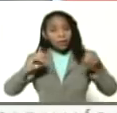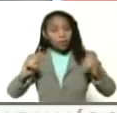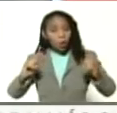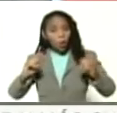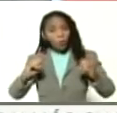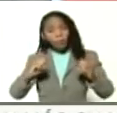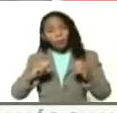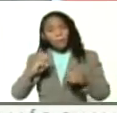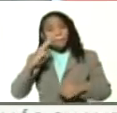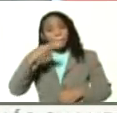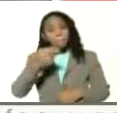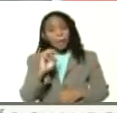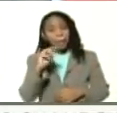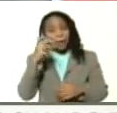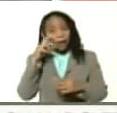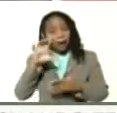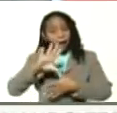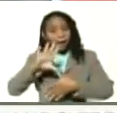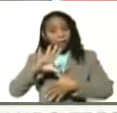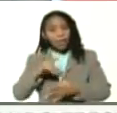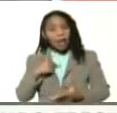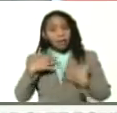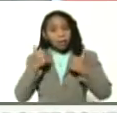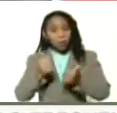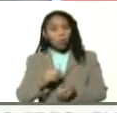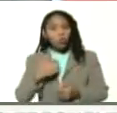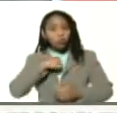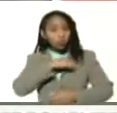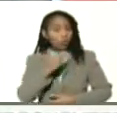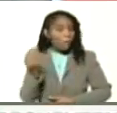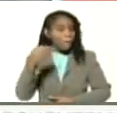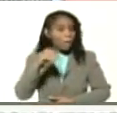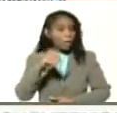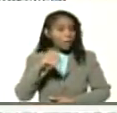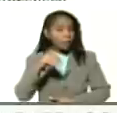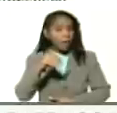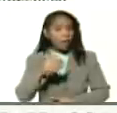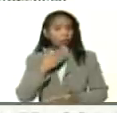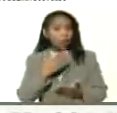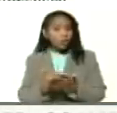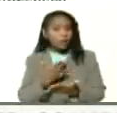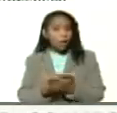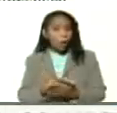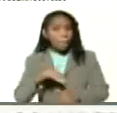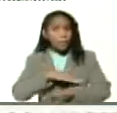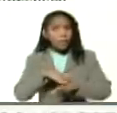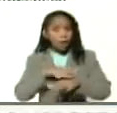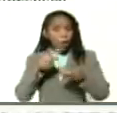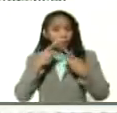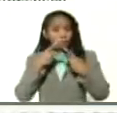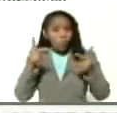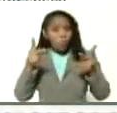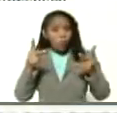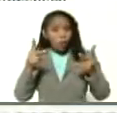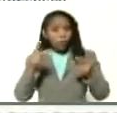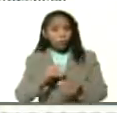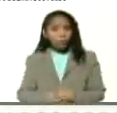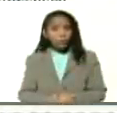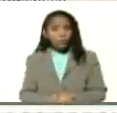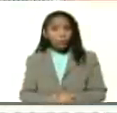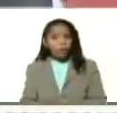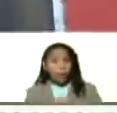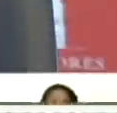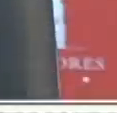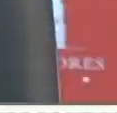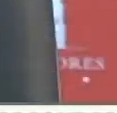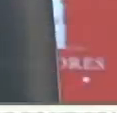de la Salud. Nosotros además hemos solicitado al Ministerio Público que en base